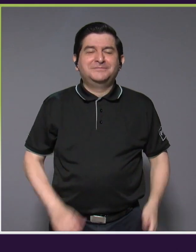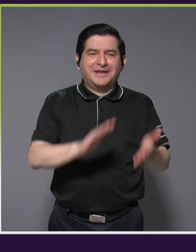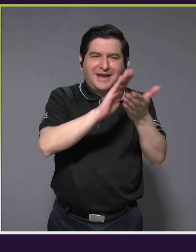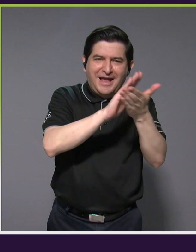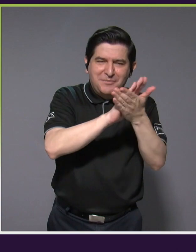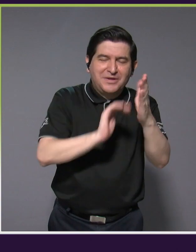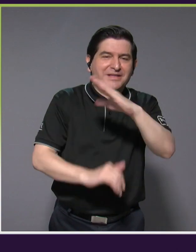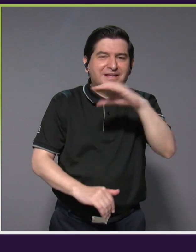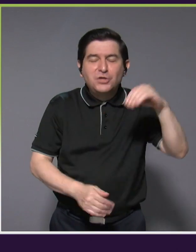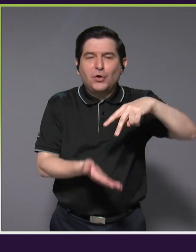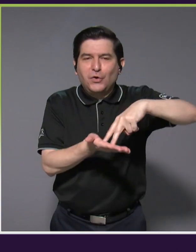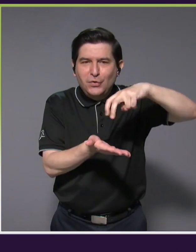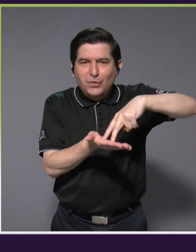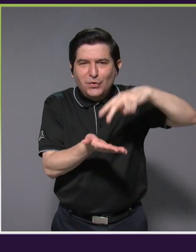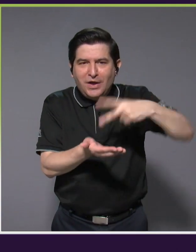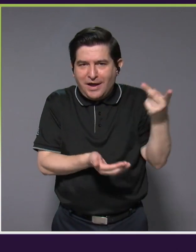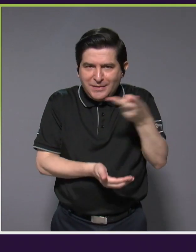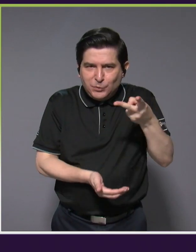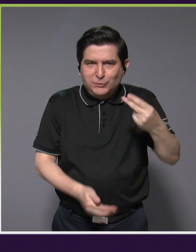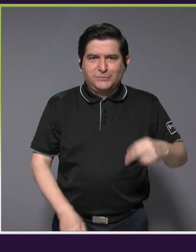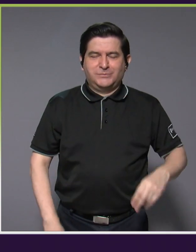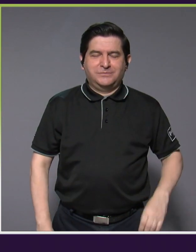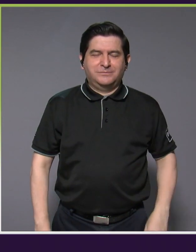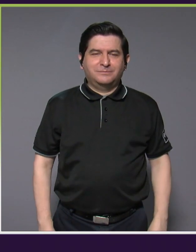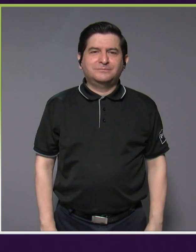Aplaudiendo y pegando un salto. Aplaudiendo y pegando un salto.